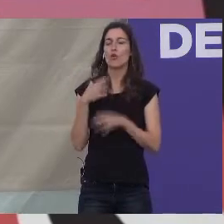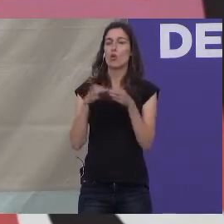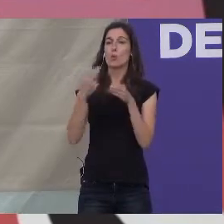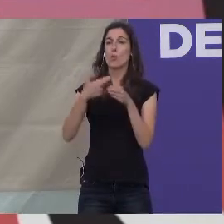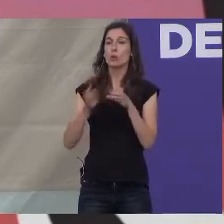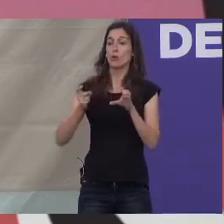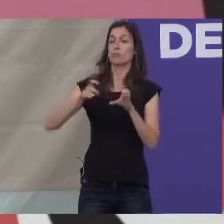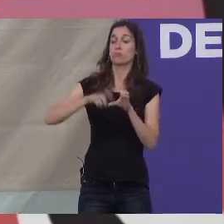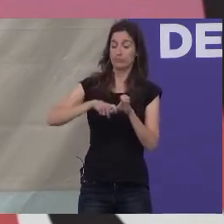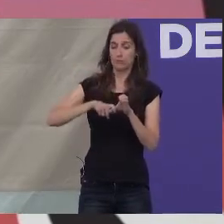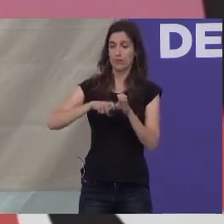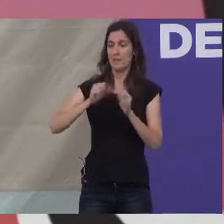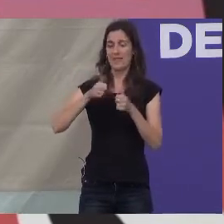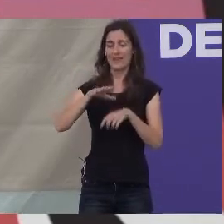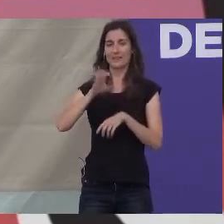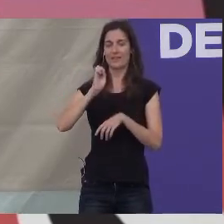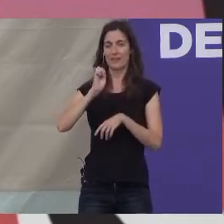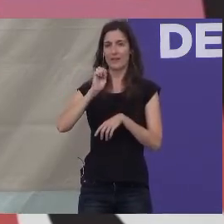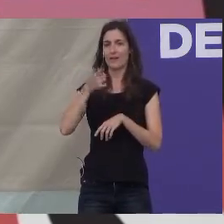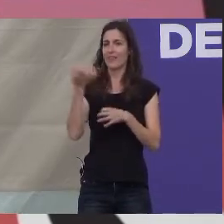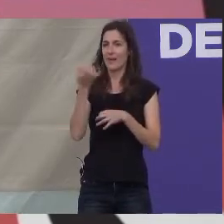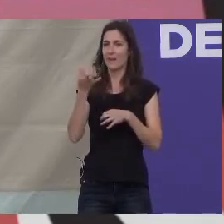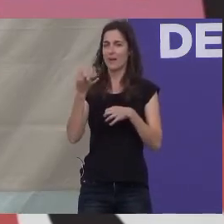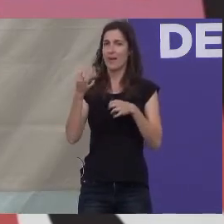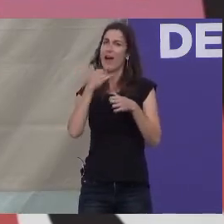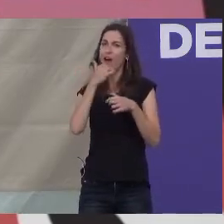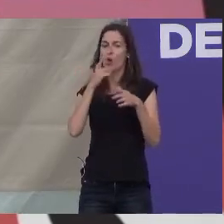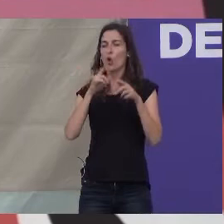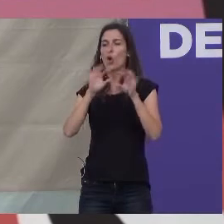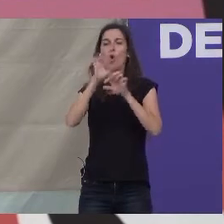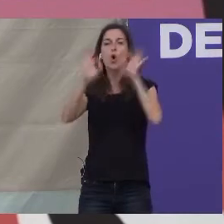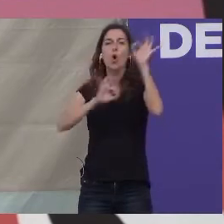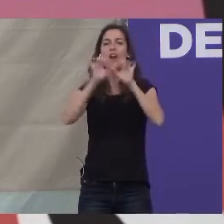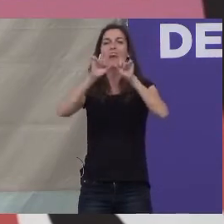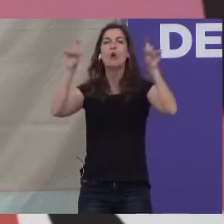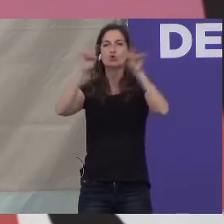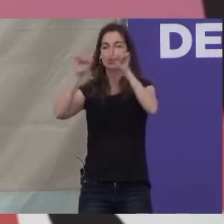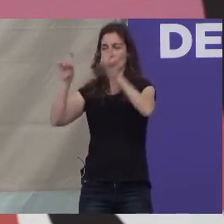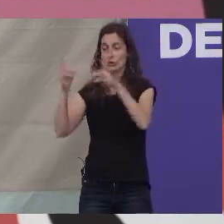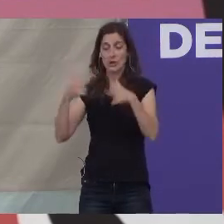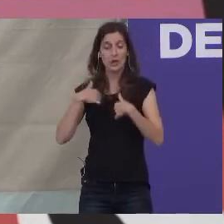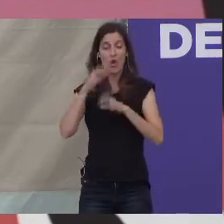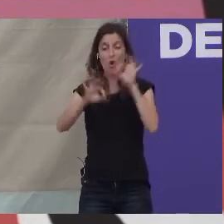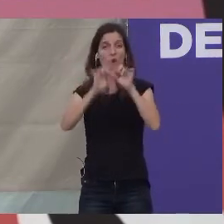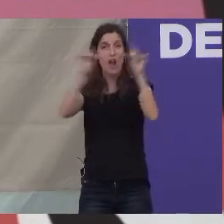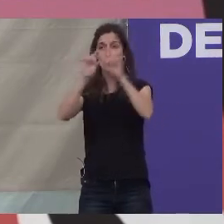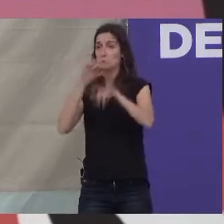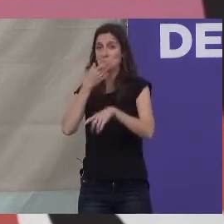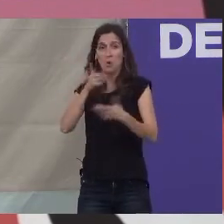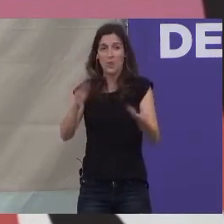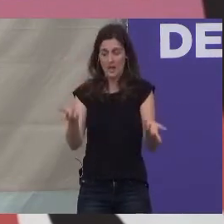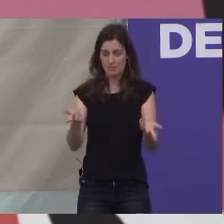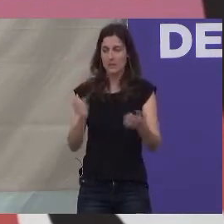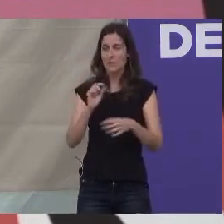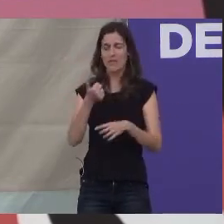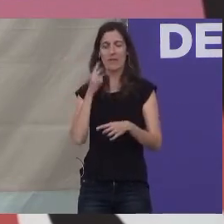a entender que teníamos que tener unas formas orgánicas y no conocía los órganos del partido. Empecé